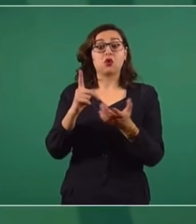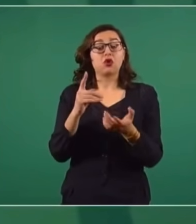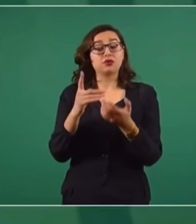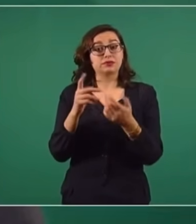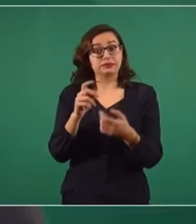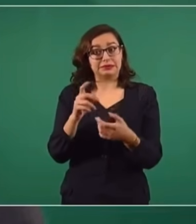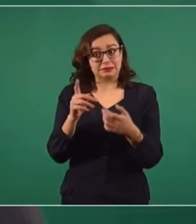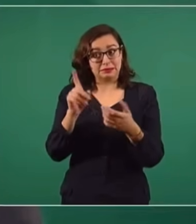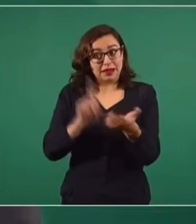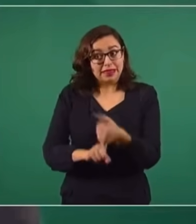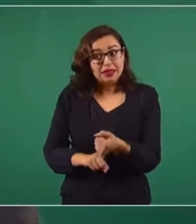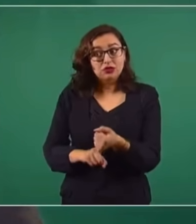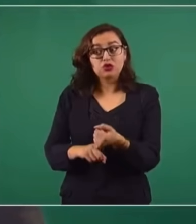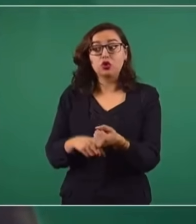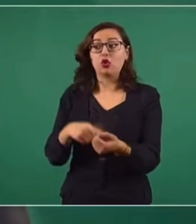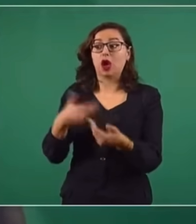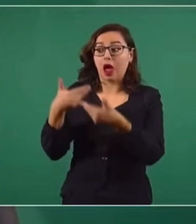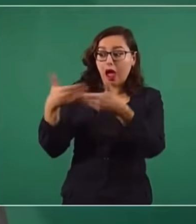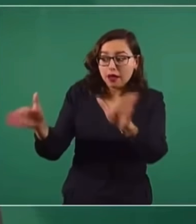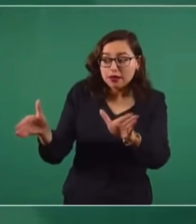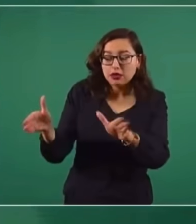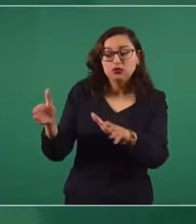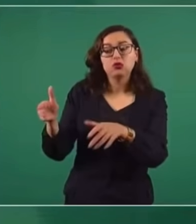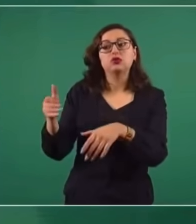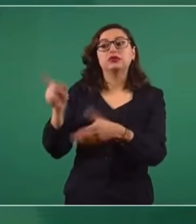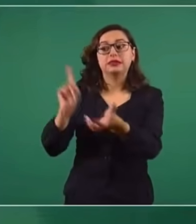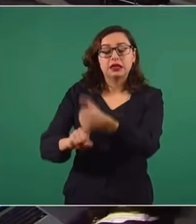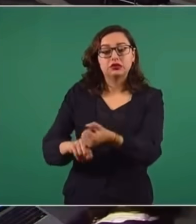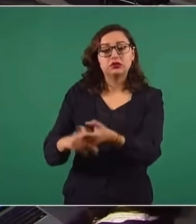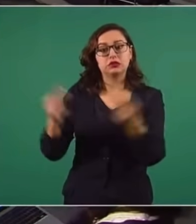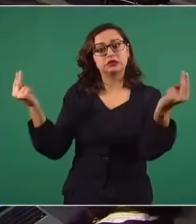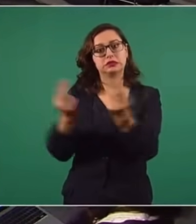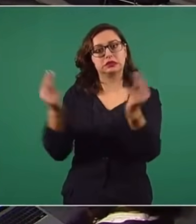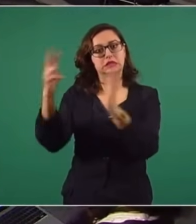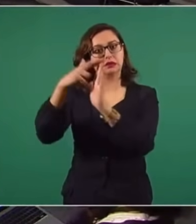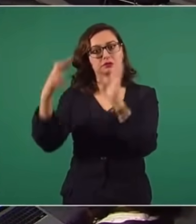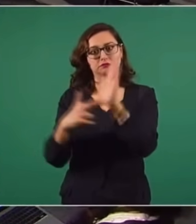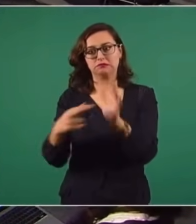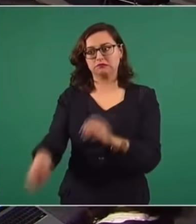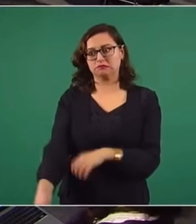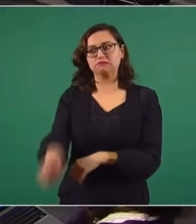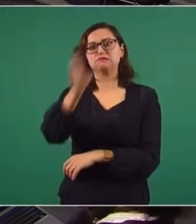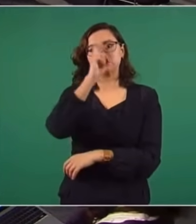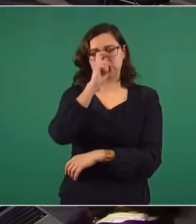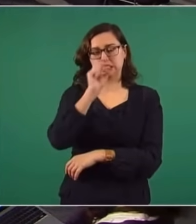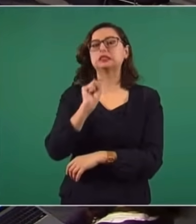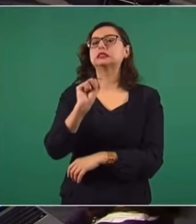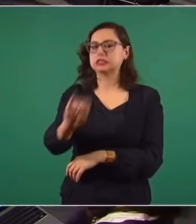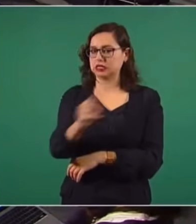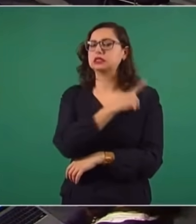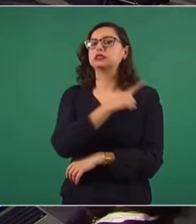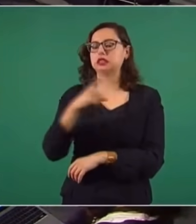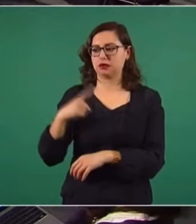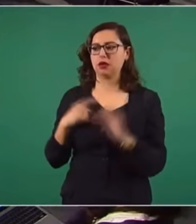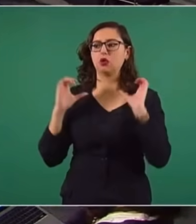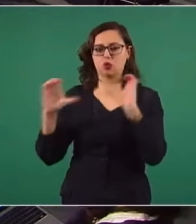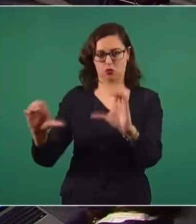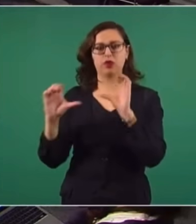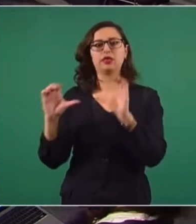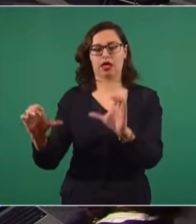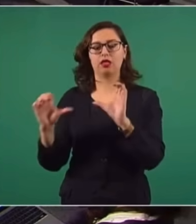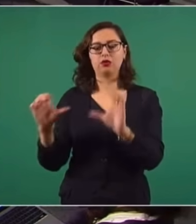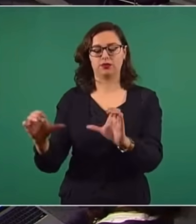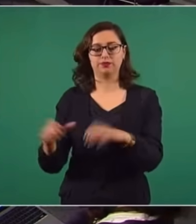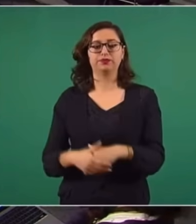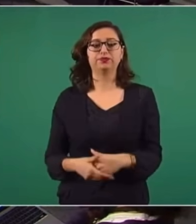cabalidad en esos espacios públicos y en la periferia. Me voy más rápidamente con las otras preguntas porque